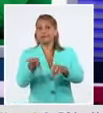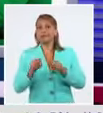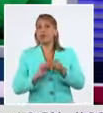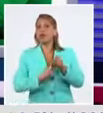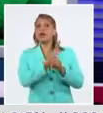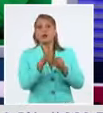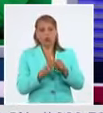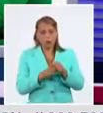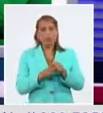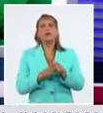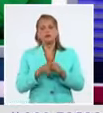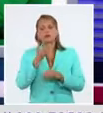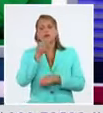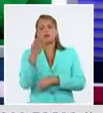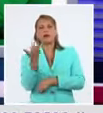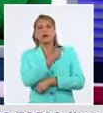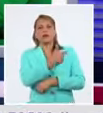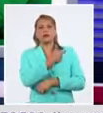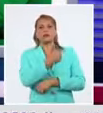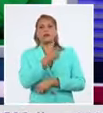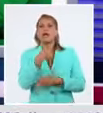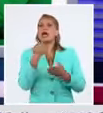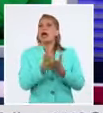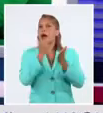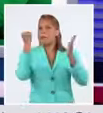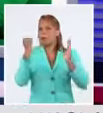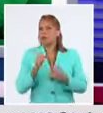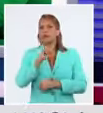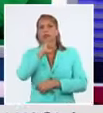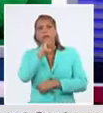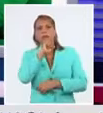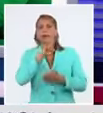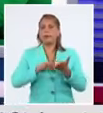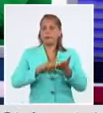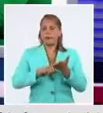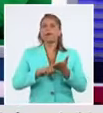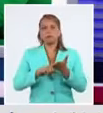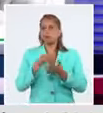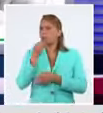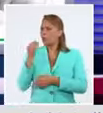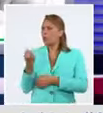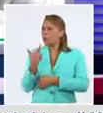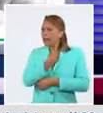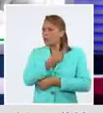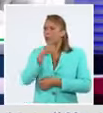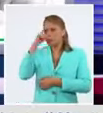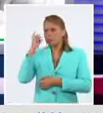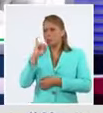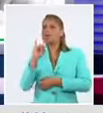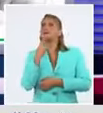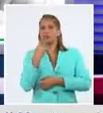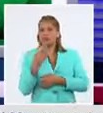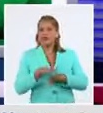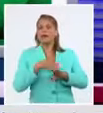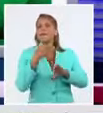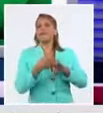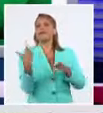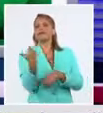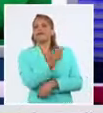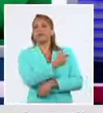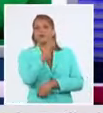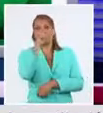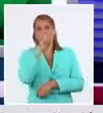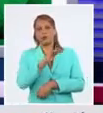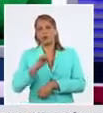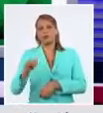también de un consentimiento de sus padres y que por supuesto cumplan con los criterios de inclusión y exclusión establecidos